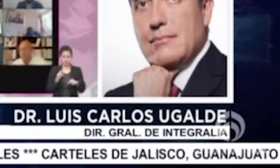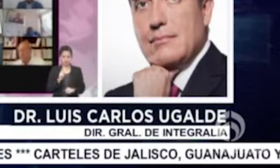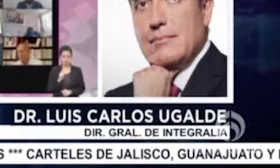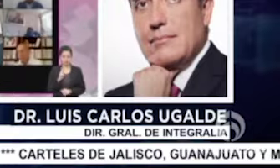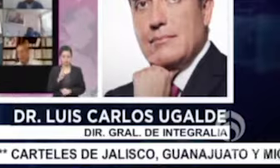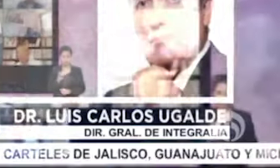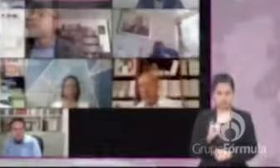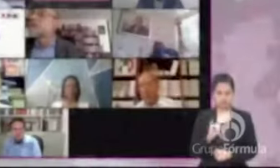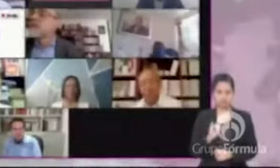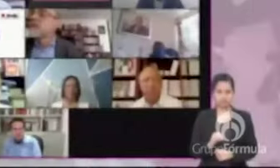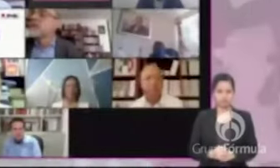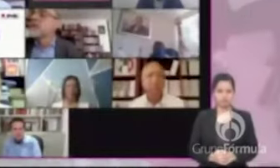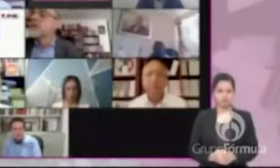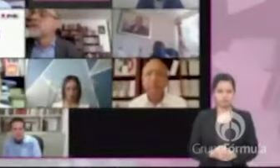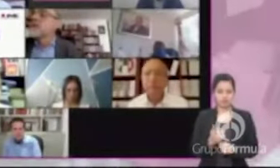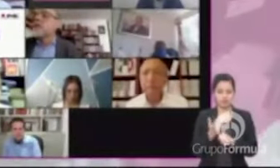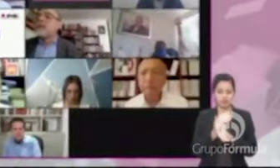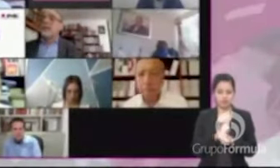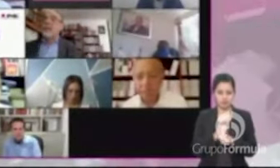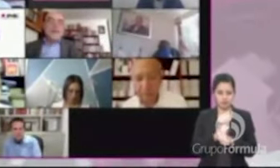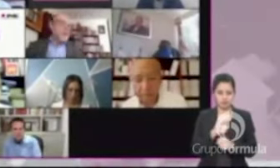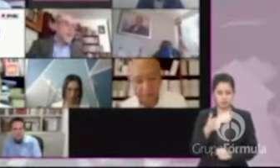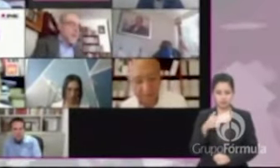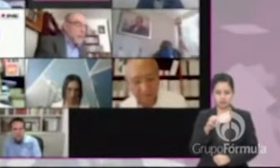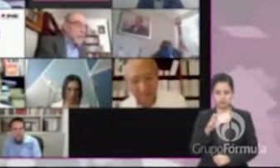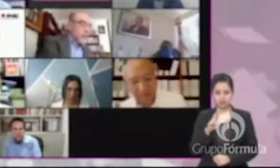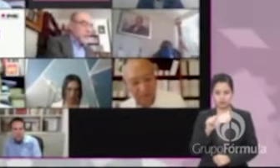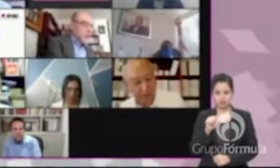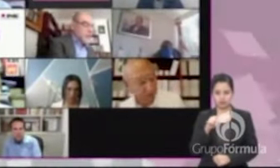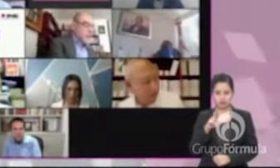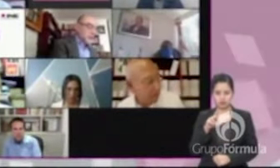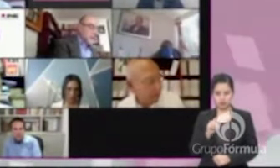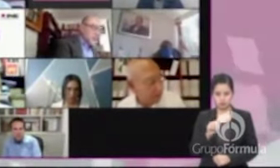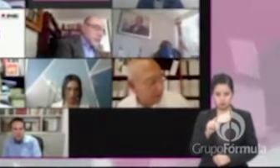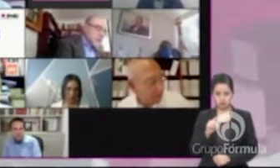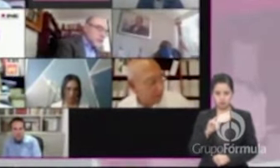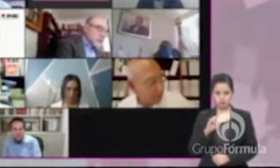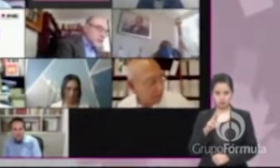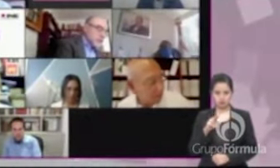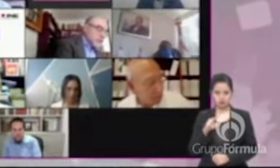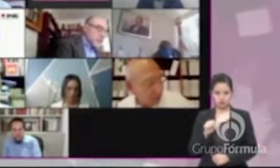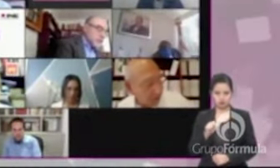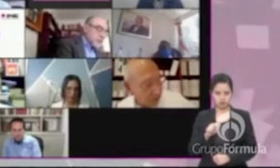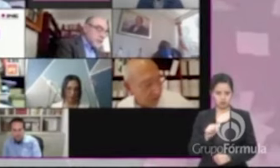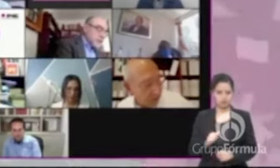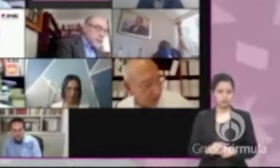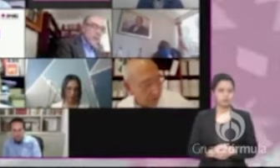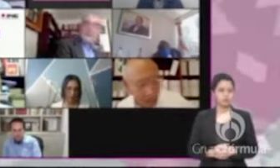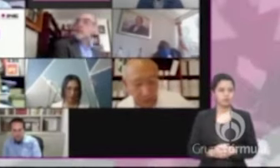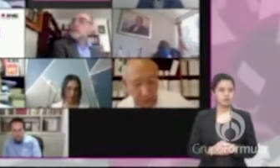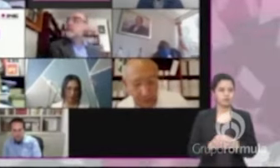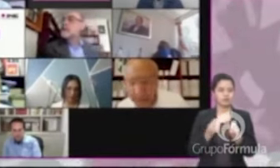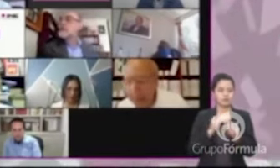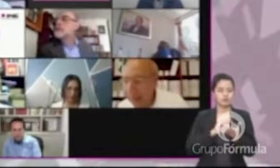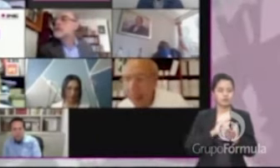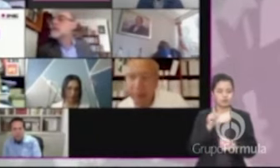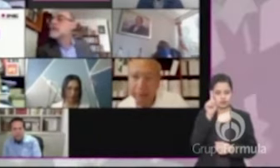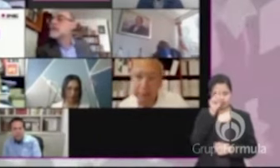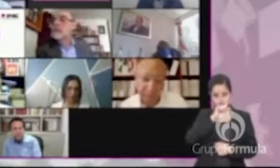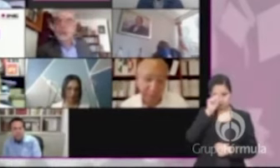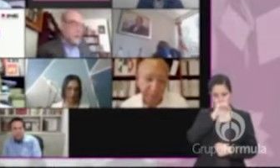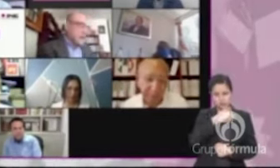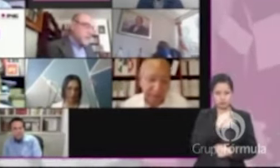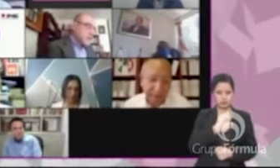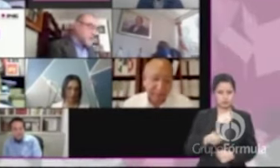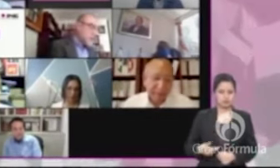¿Se cortó la llamada? ¿Se perdió la llamada? Sí, se cortó. En un momento lo vamos a rescatar. En opinión de Luis